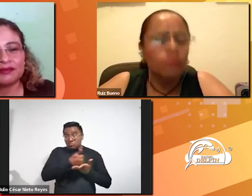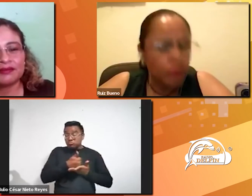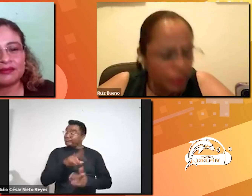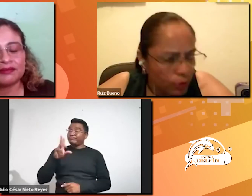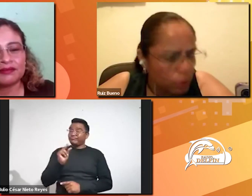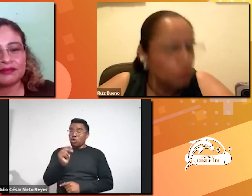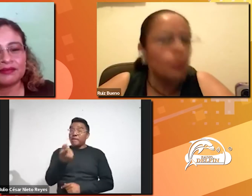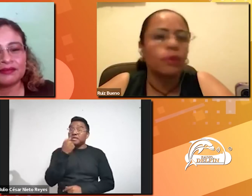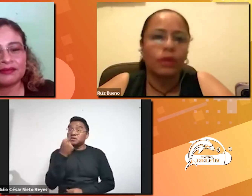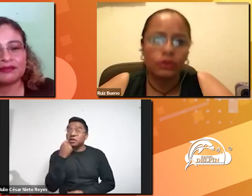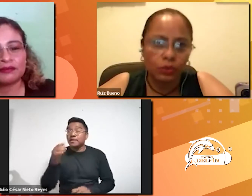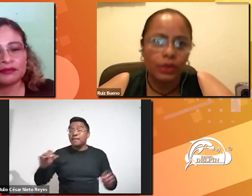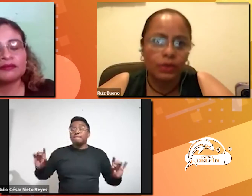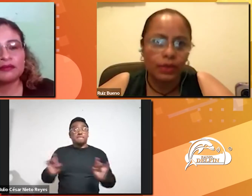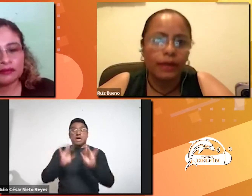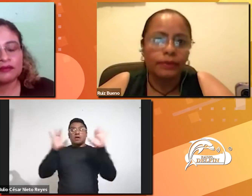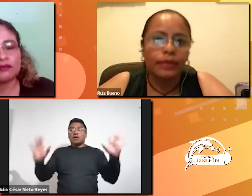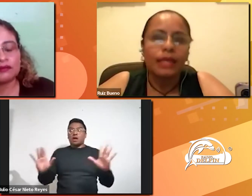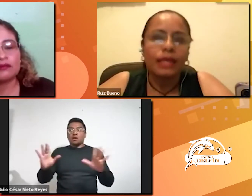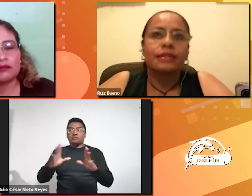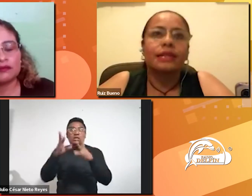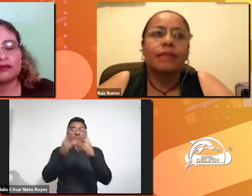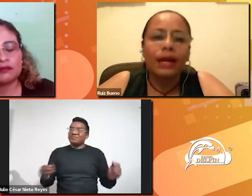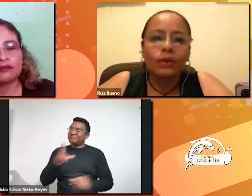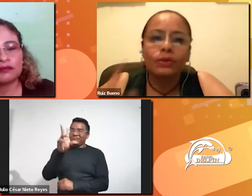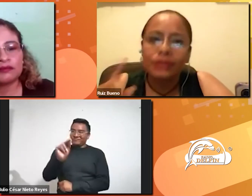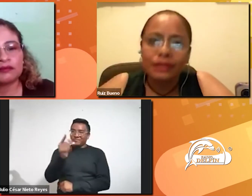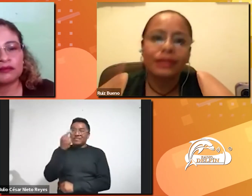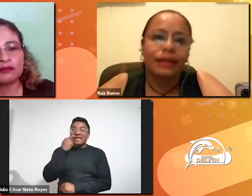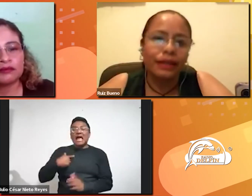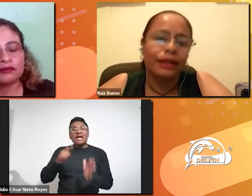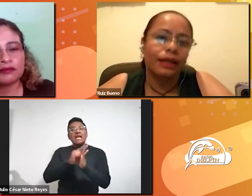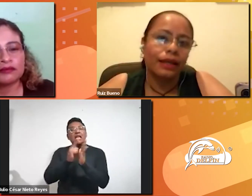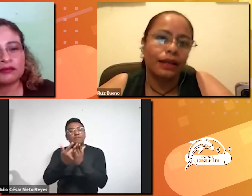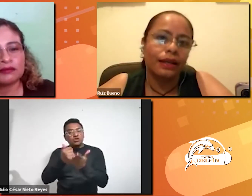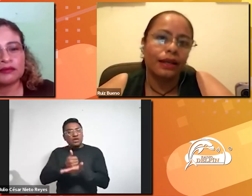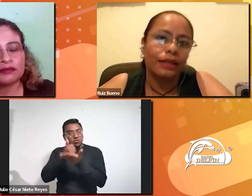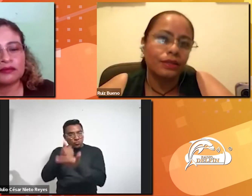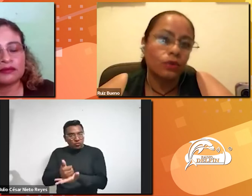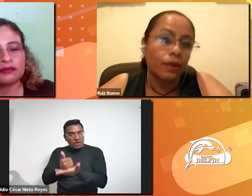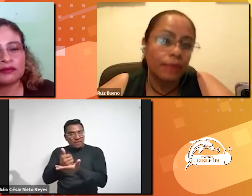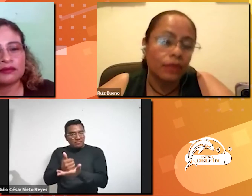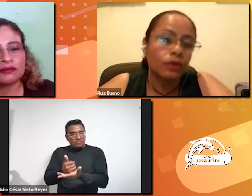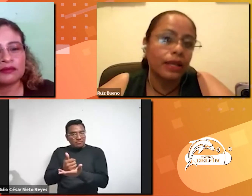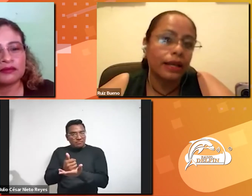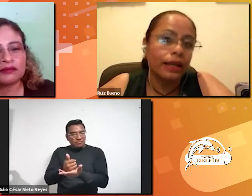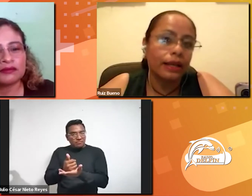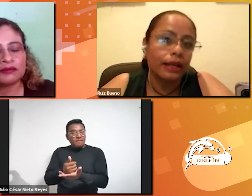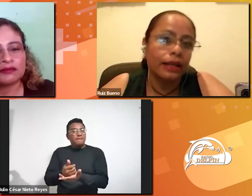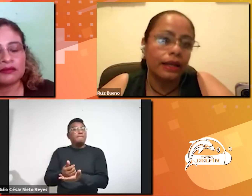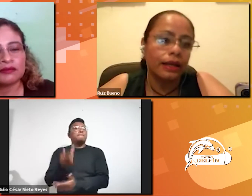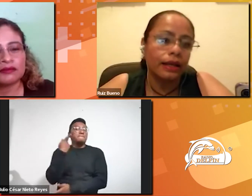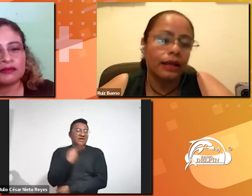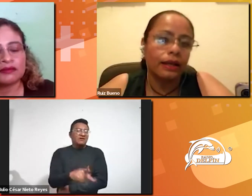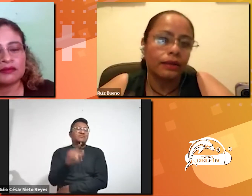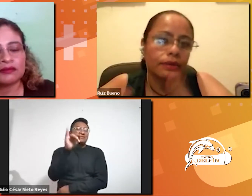hay libros muy buenos de autoayuda, sin embargo, sí se requiere el asesoramiento y